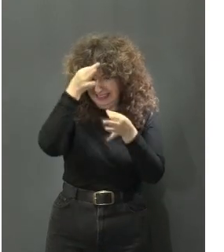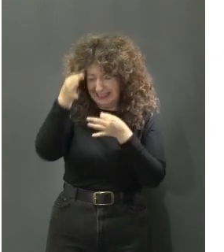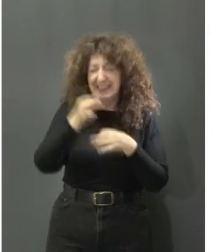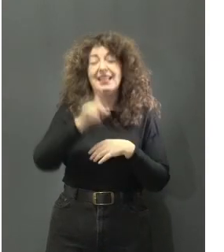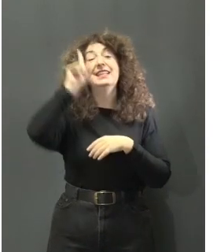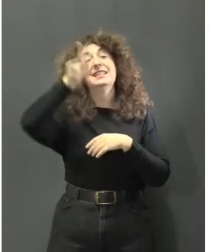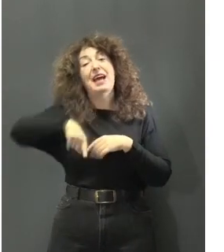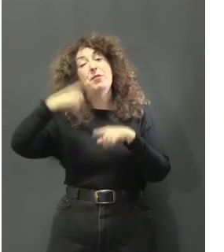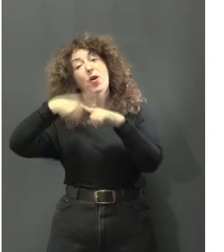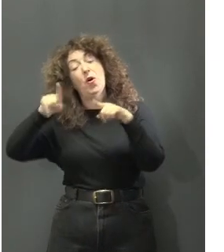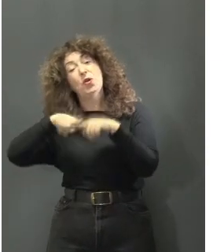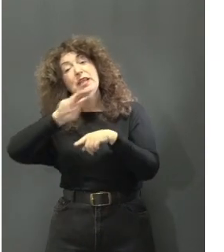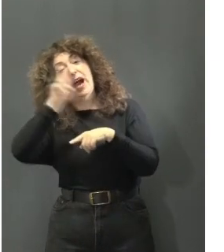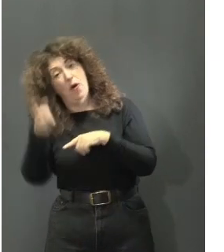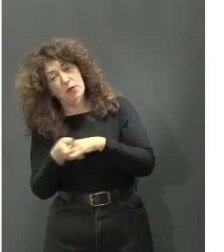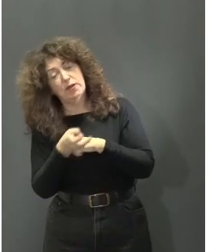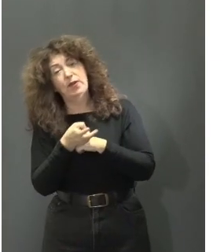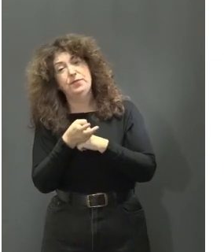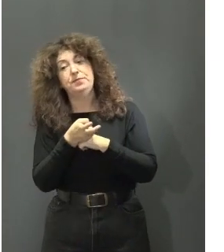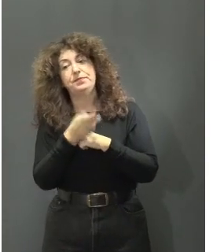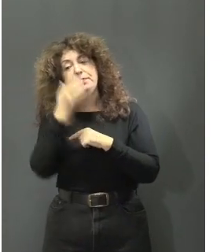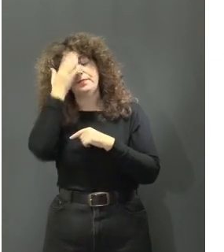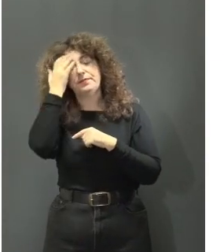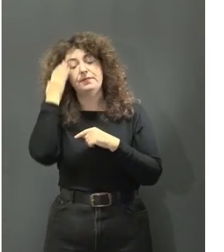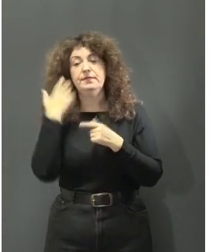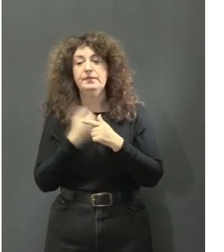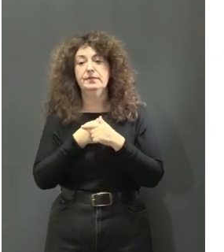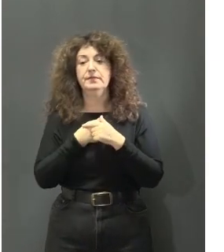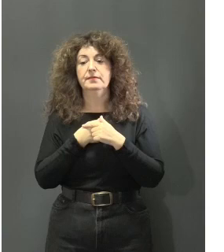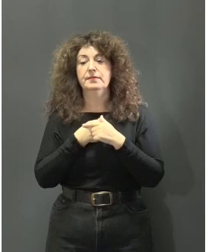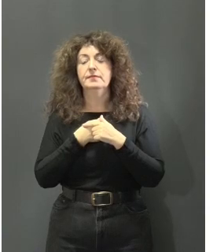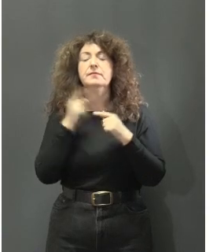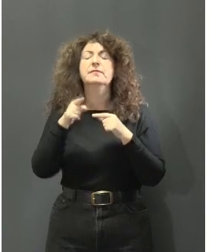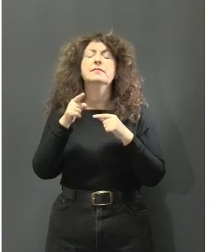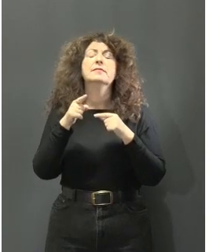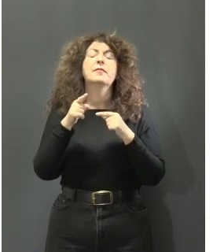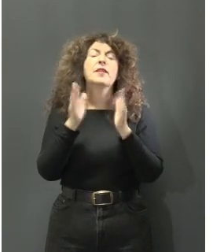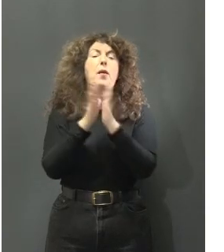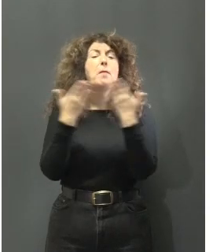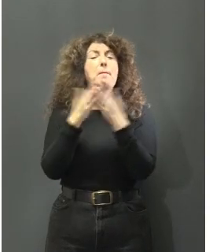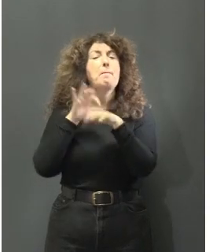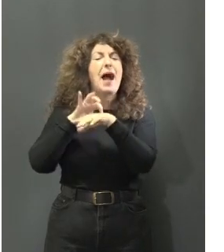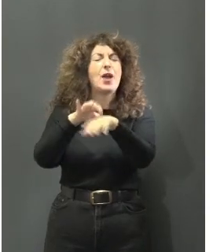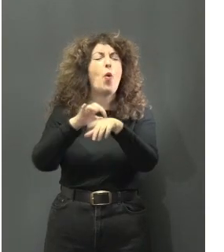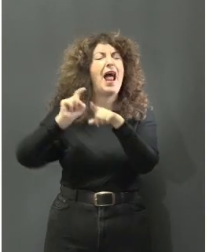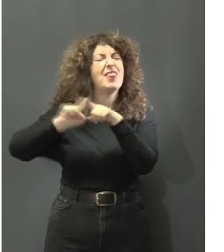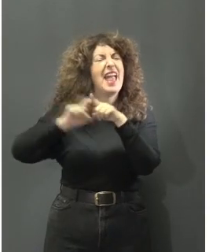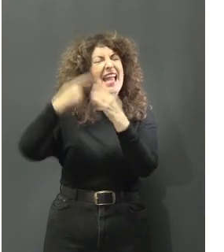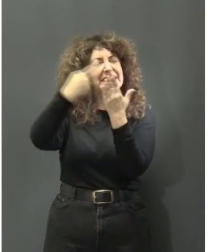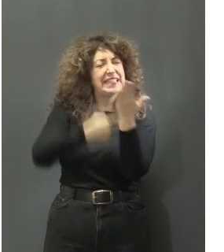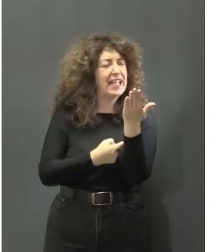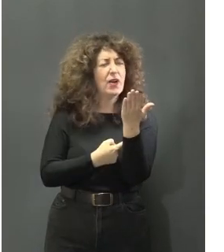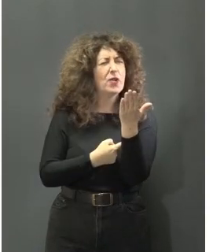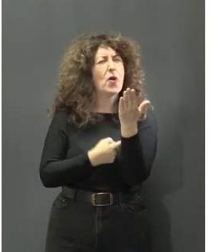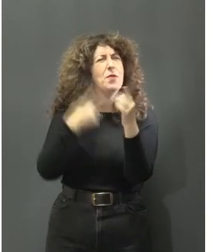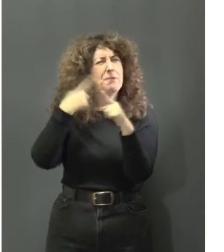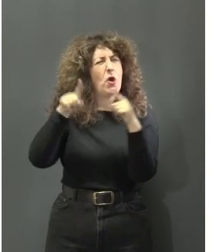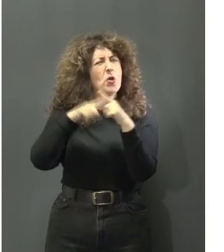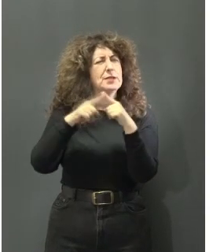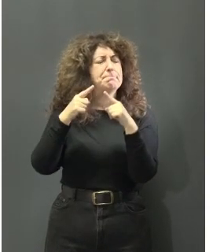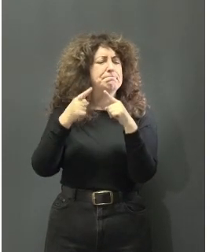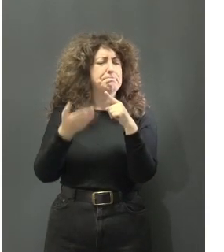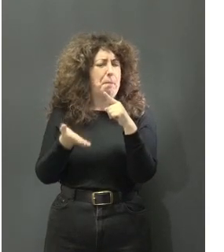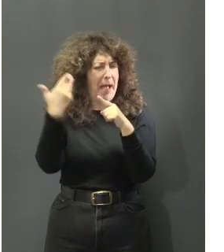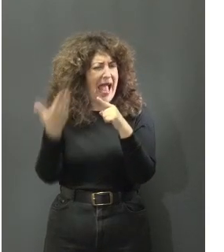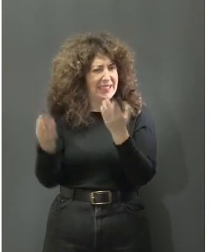que también iba un poco más allá de lo que es un manual de estilo, que era algo que habíamos